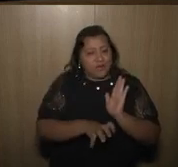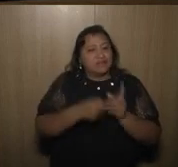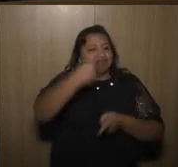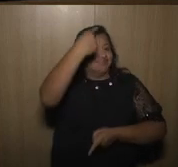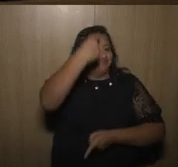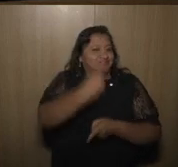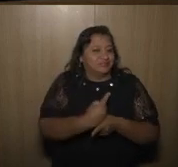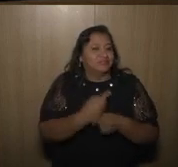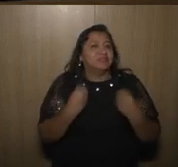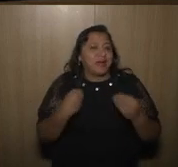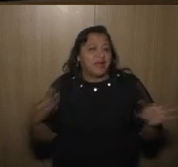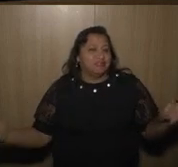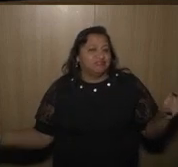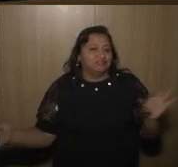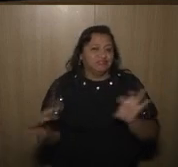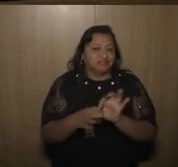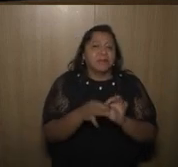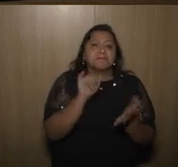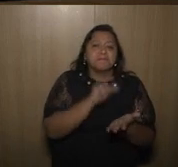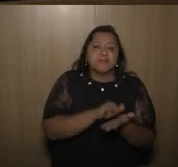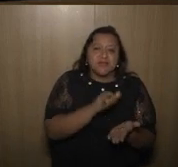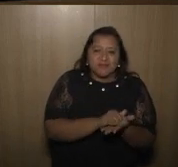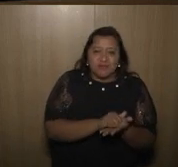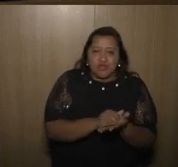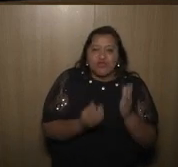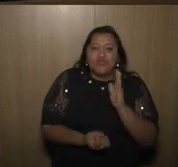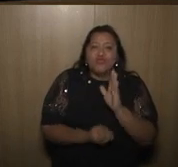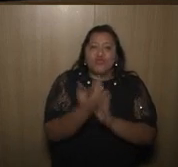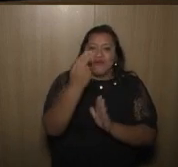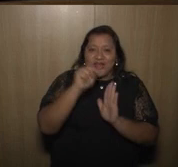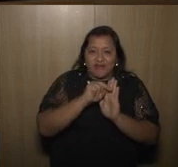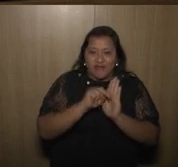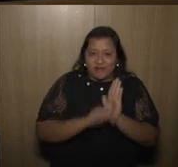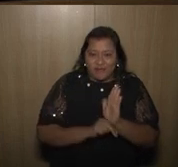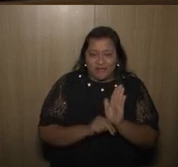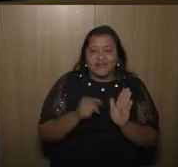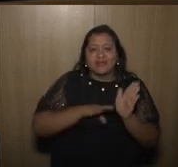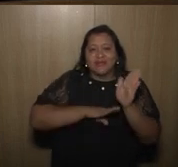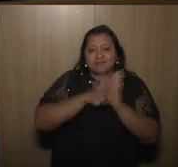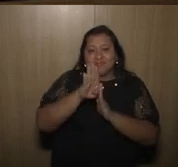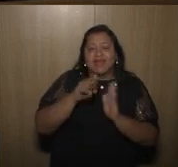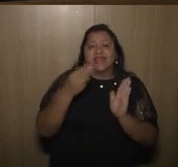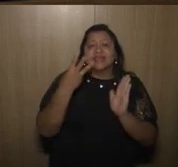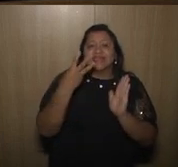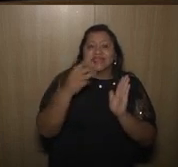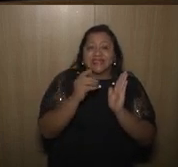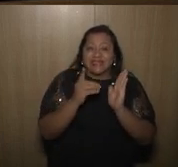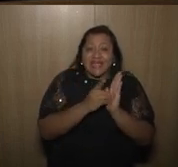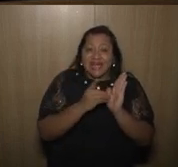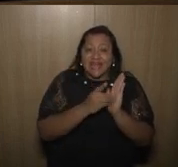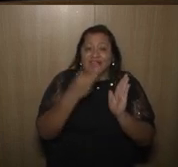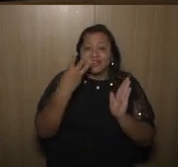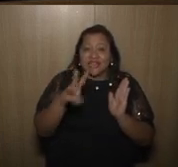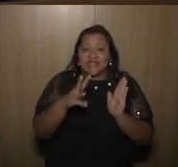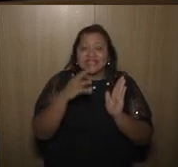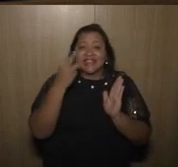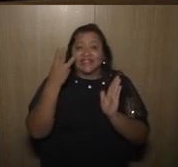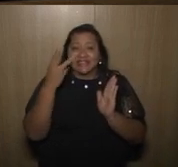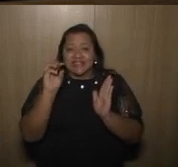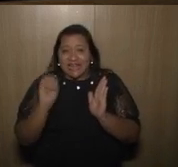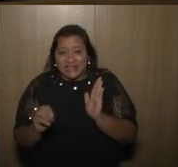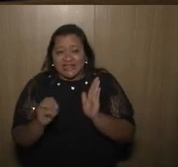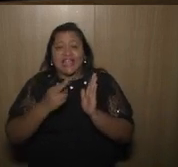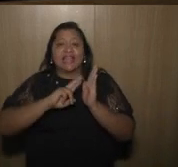para articularnos a estos nuevos marcos normativos que desarrollamos en el decreto 1330 y las resoluciones de